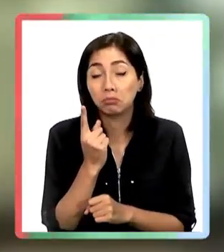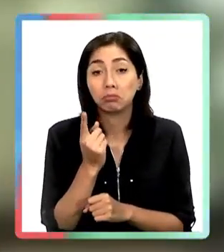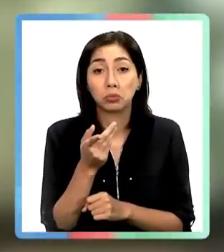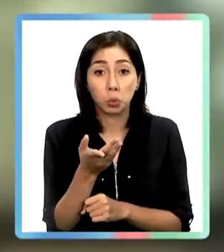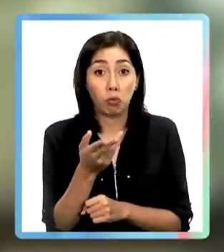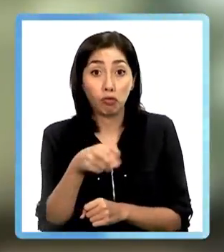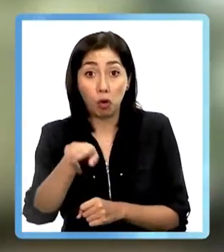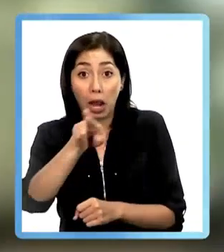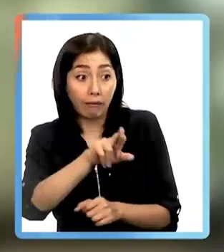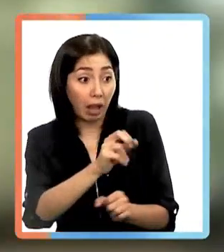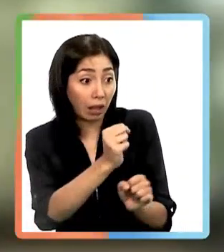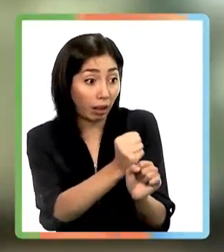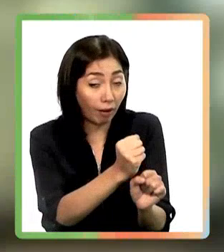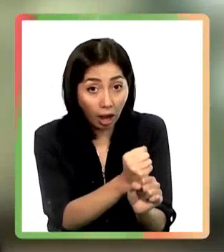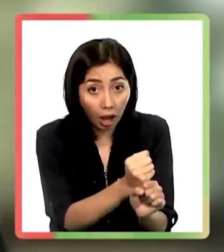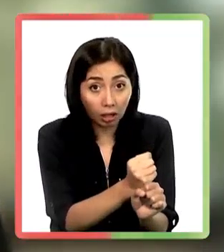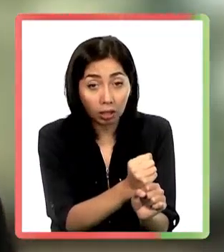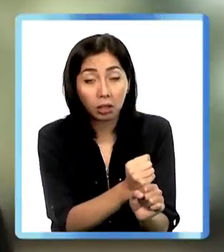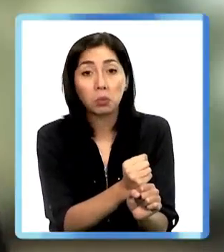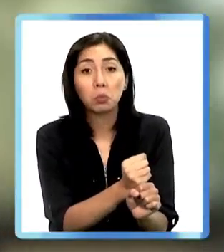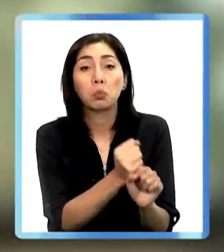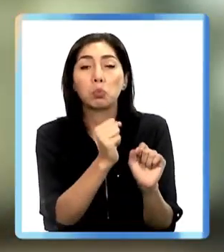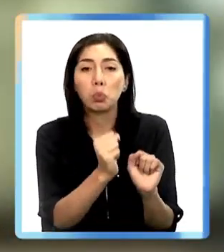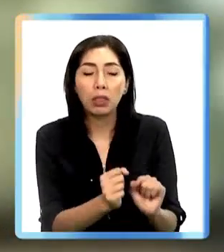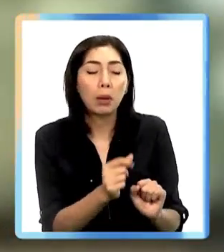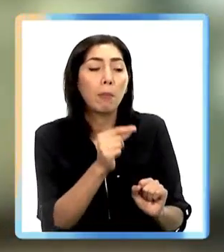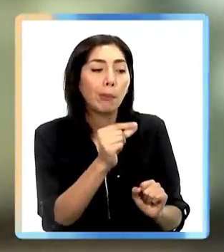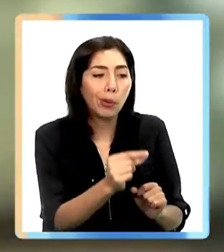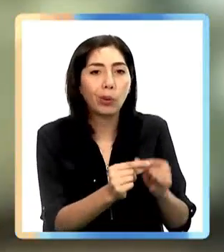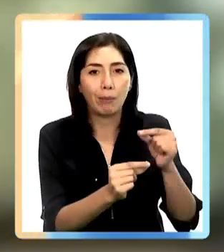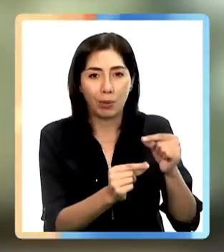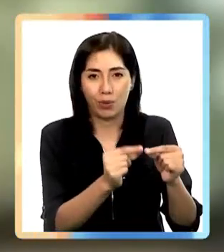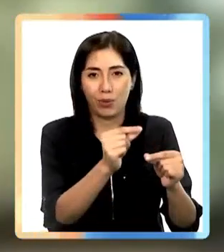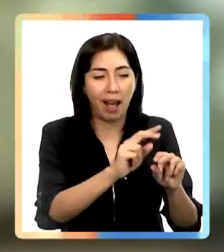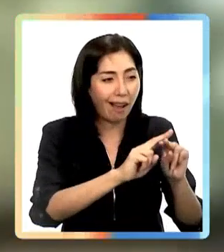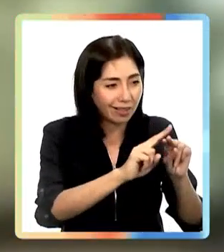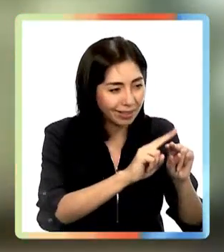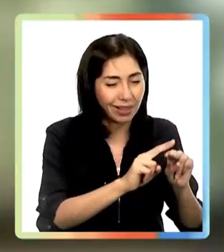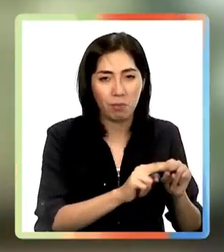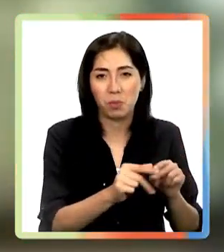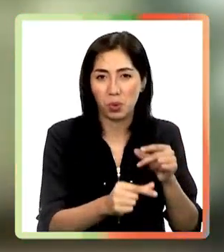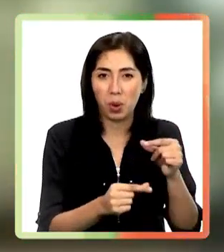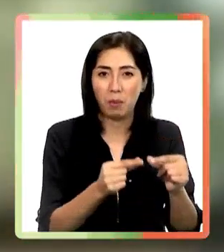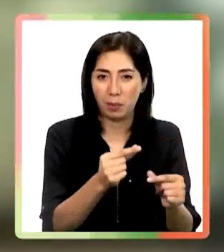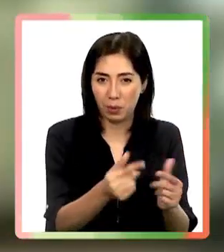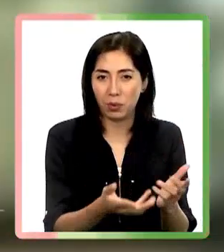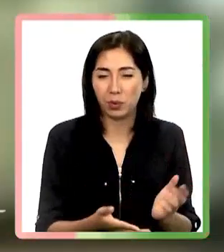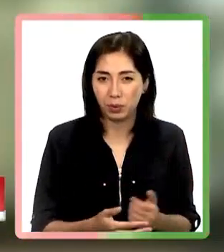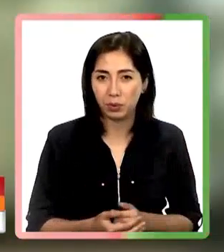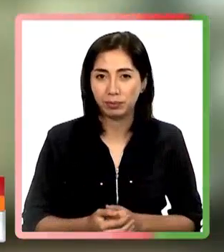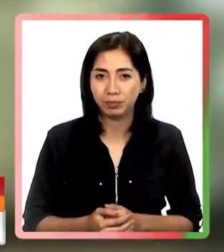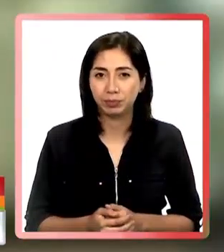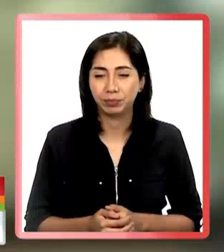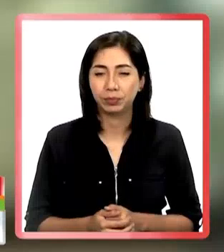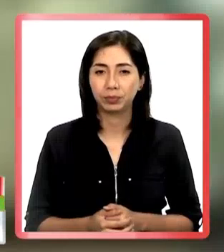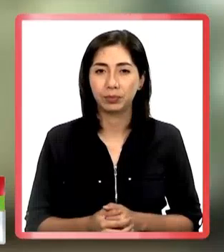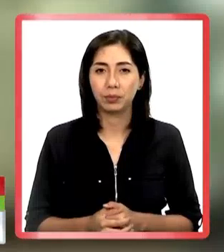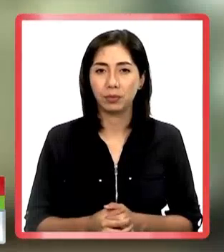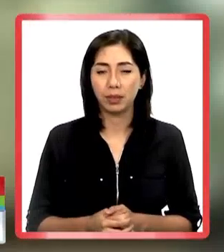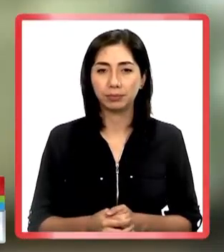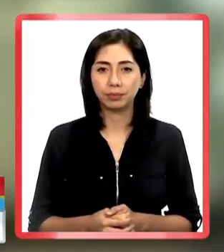es que el retorno a las funciones en el trabajo también sea de manera progresiva, ¿ah? Que se tomen